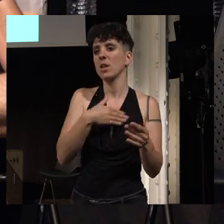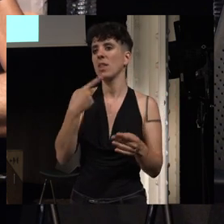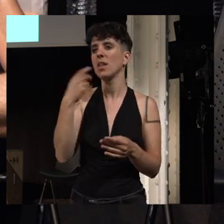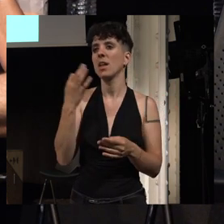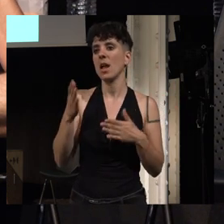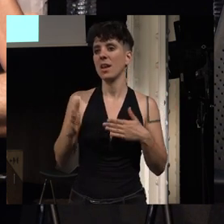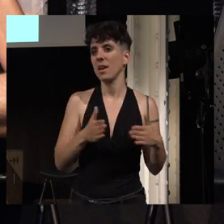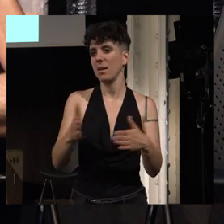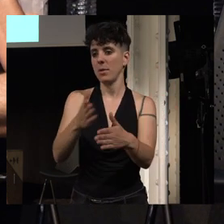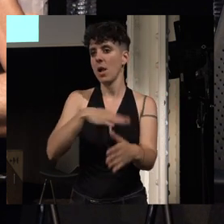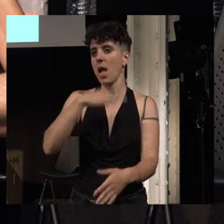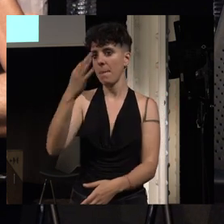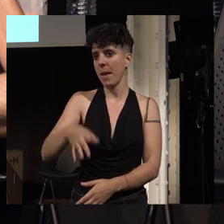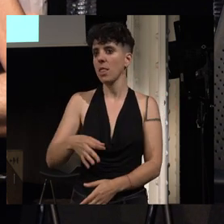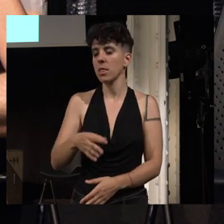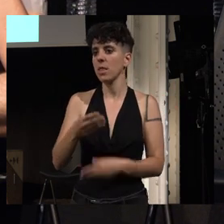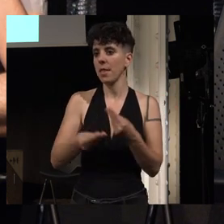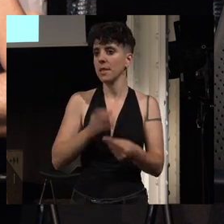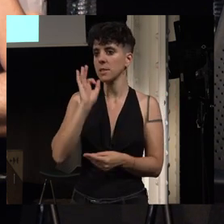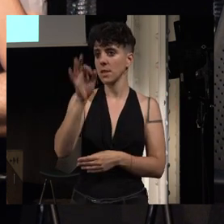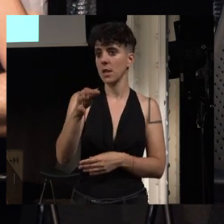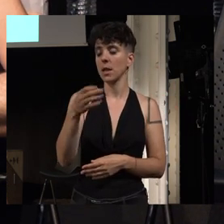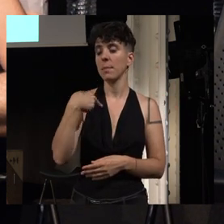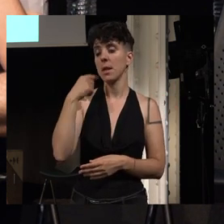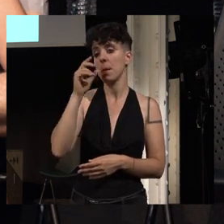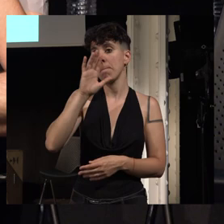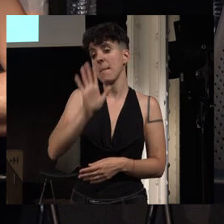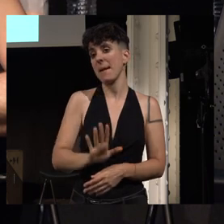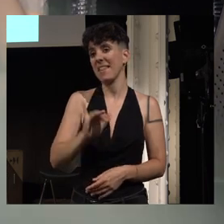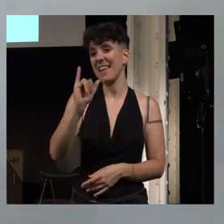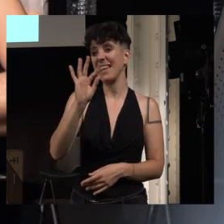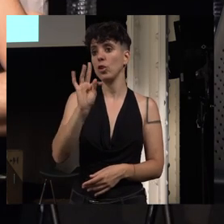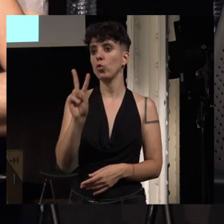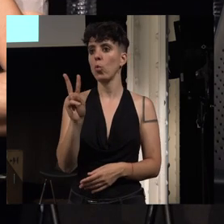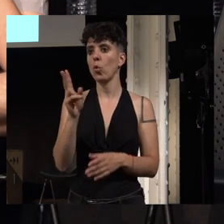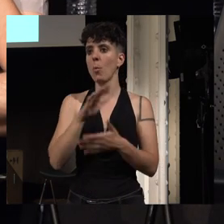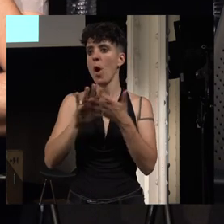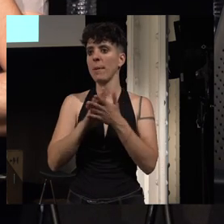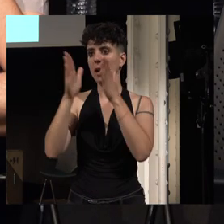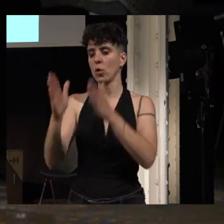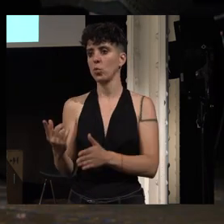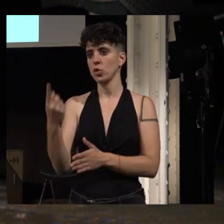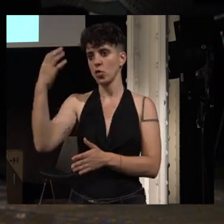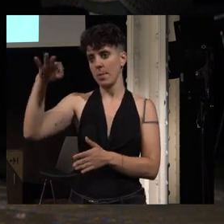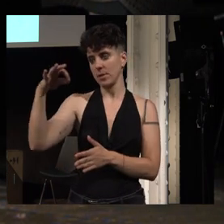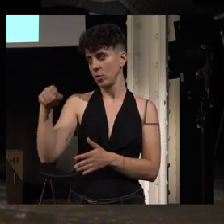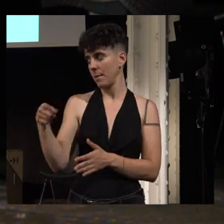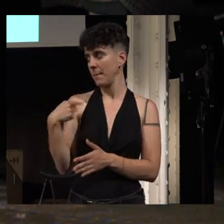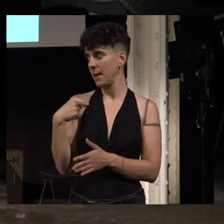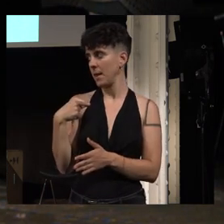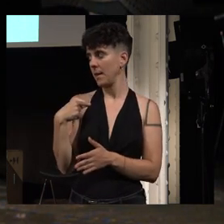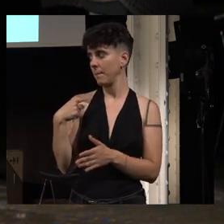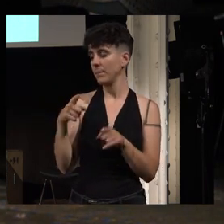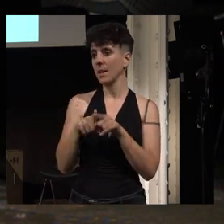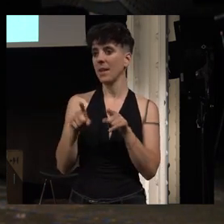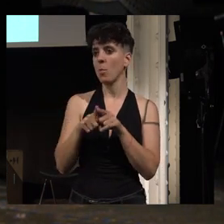sí que se puede recorrer. A mí me parece que ITU ha tenido... Está feo hablar de una sola persona, ¿no? Pero ITU me ha pisado mogollón de lo que